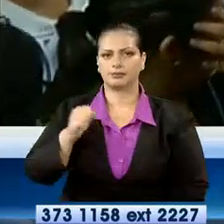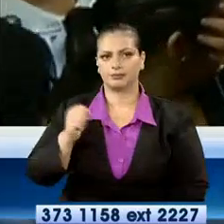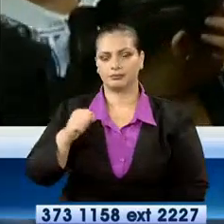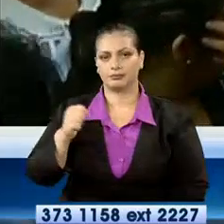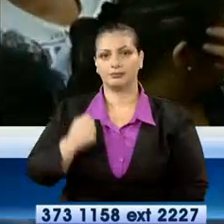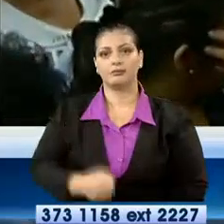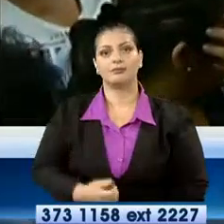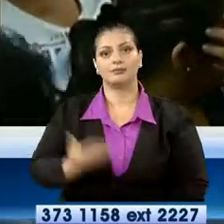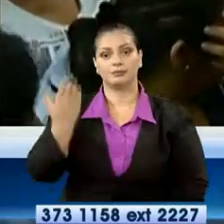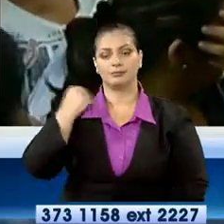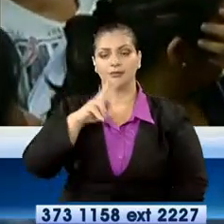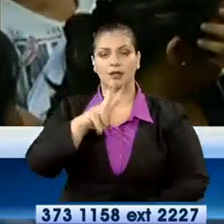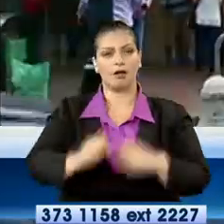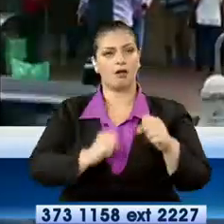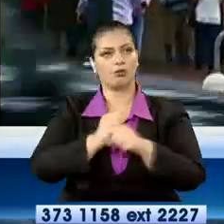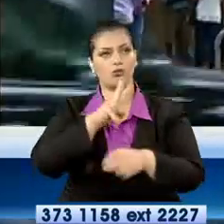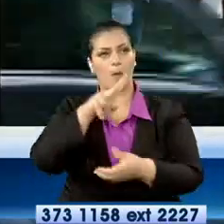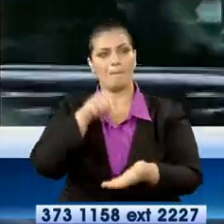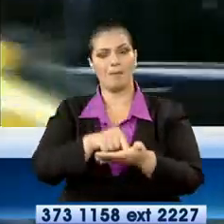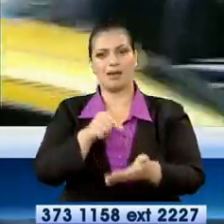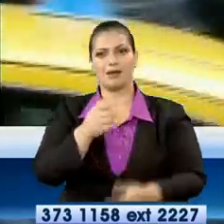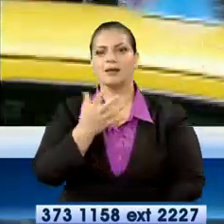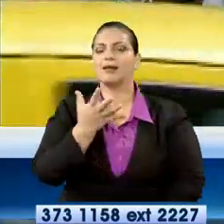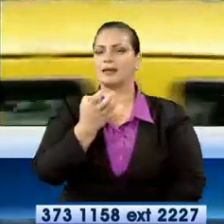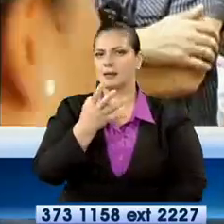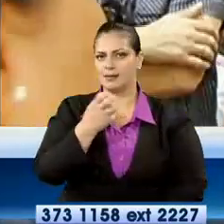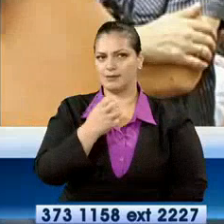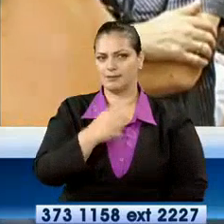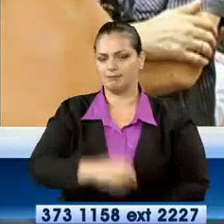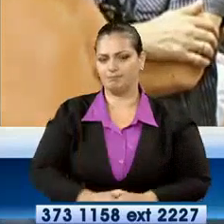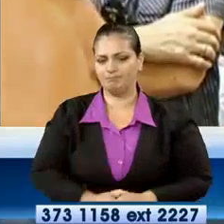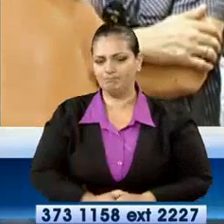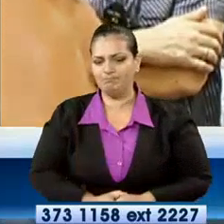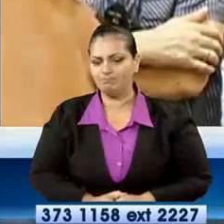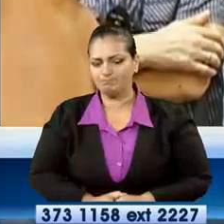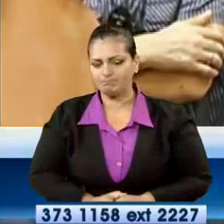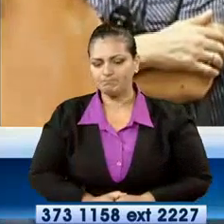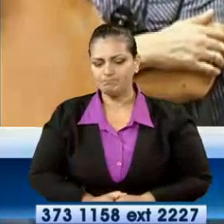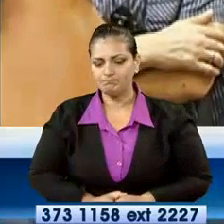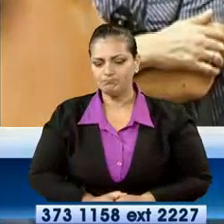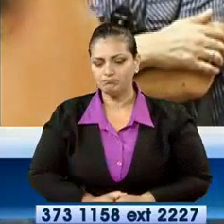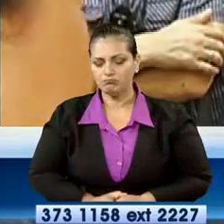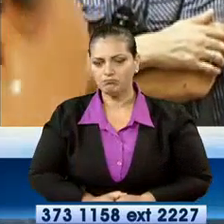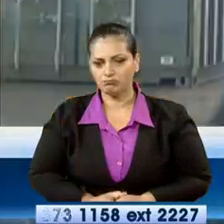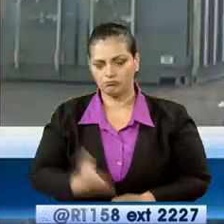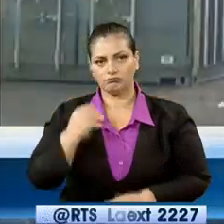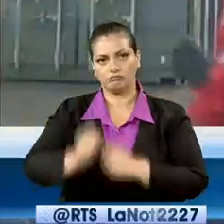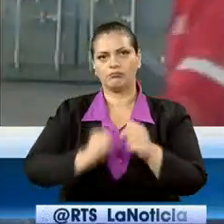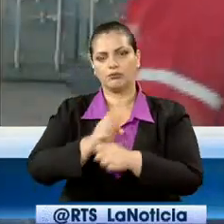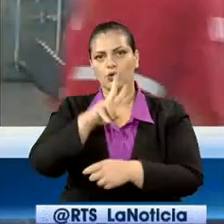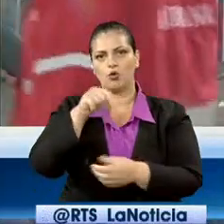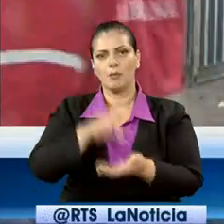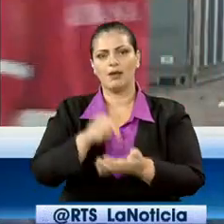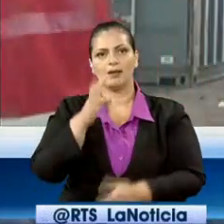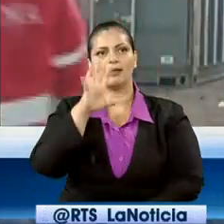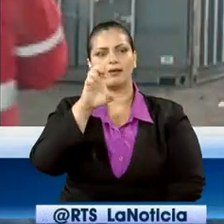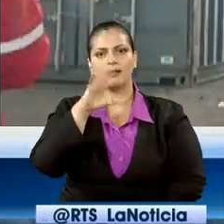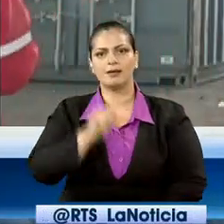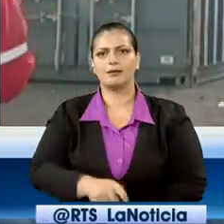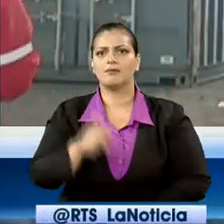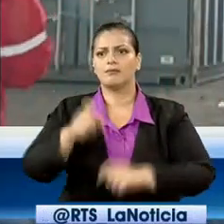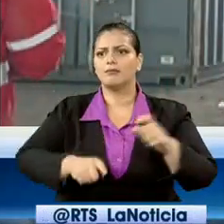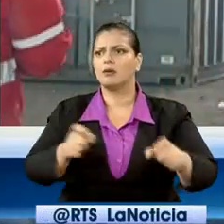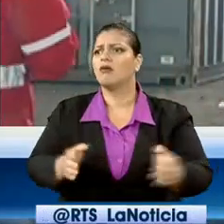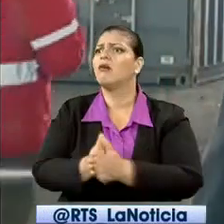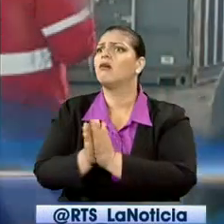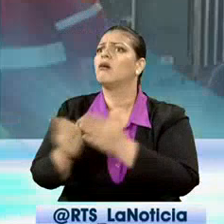de 50 contenedores de 9.500 bultos, es decir, estamos recién iniciando en esta devolución